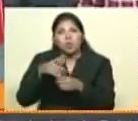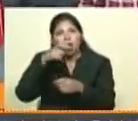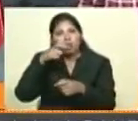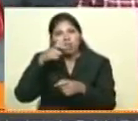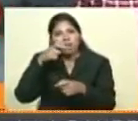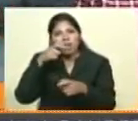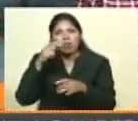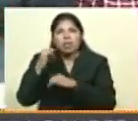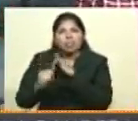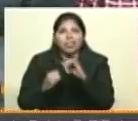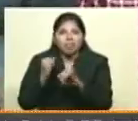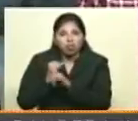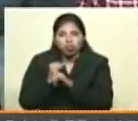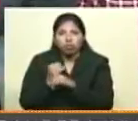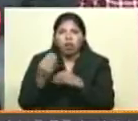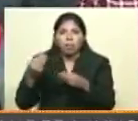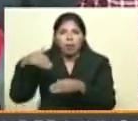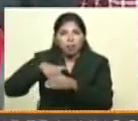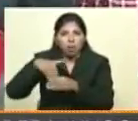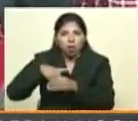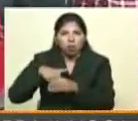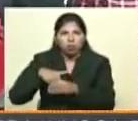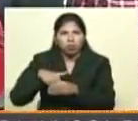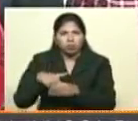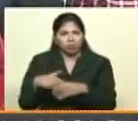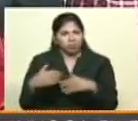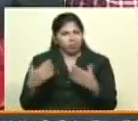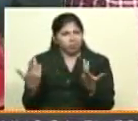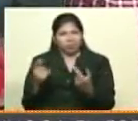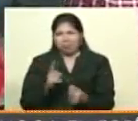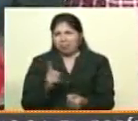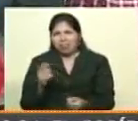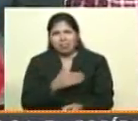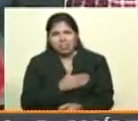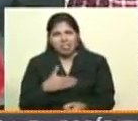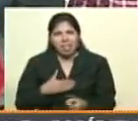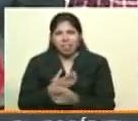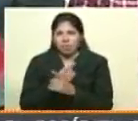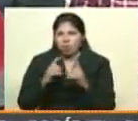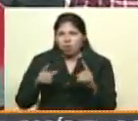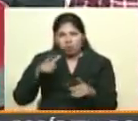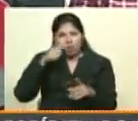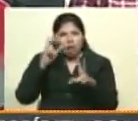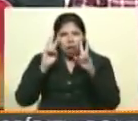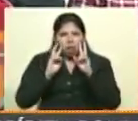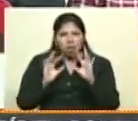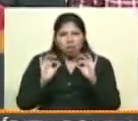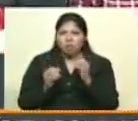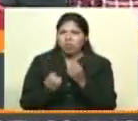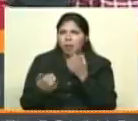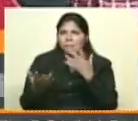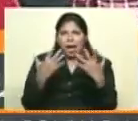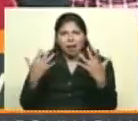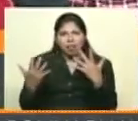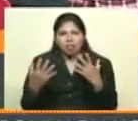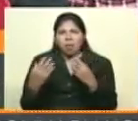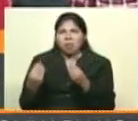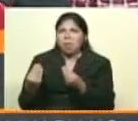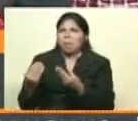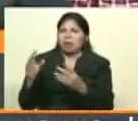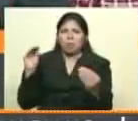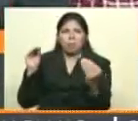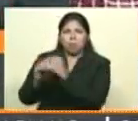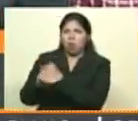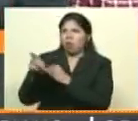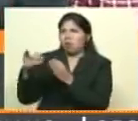pregunta, ¿quieren garantías electorales y piden que no vengan observadores? ¿Cómo es esto? ¿Por qué tanta